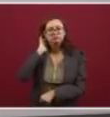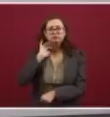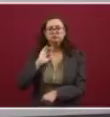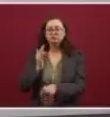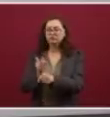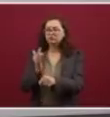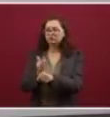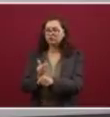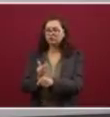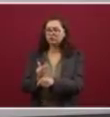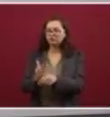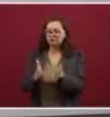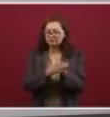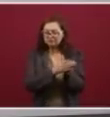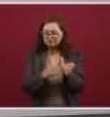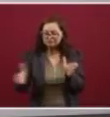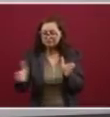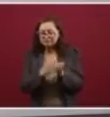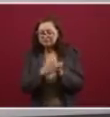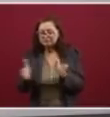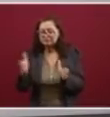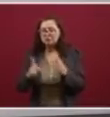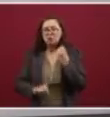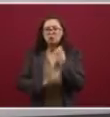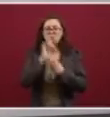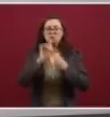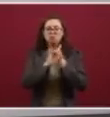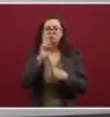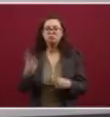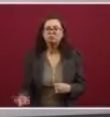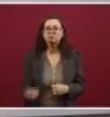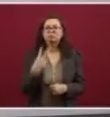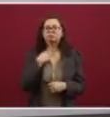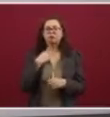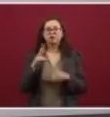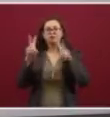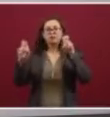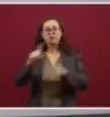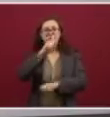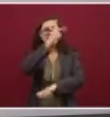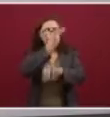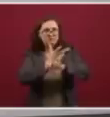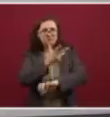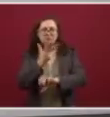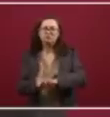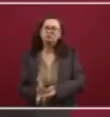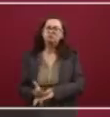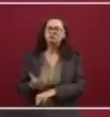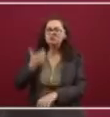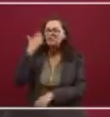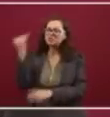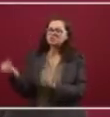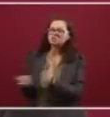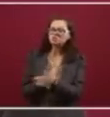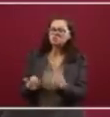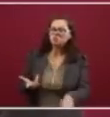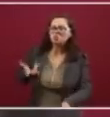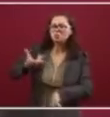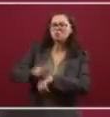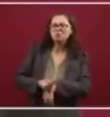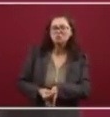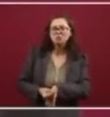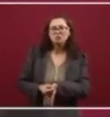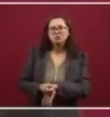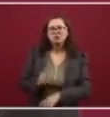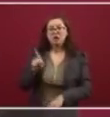crisis temporal, transitoria, por los aranceles, él se trasladó a